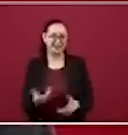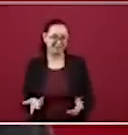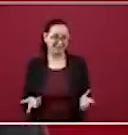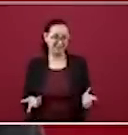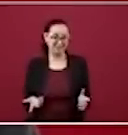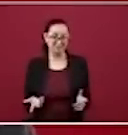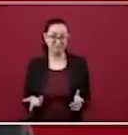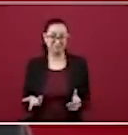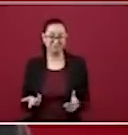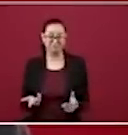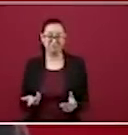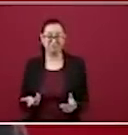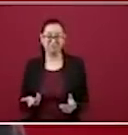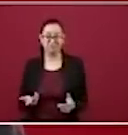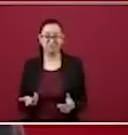así como